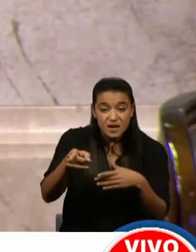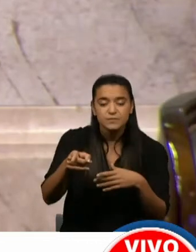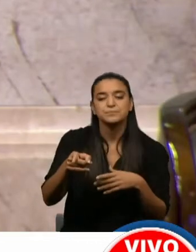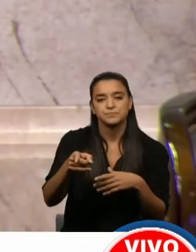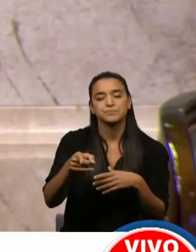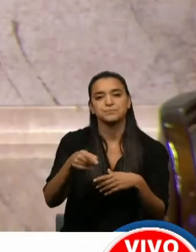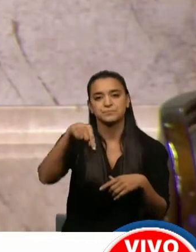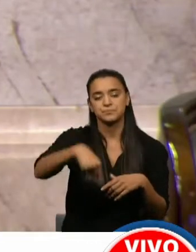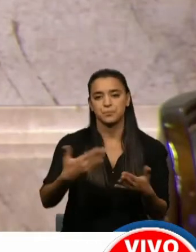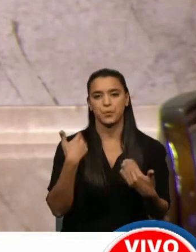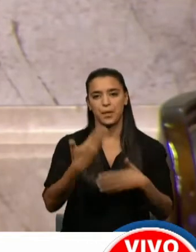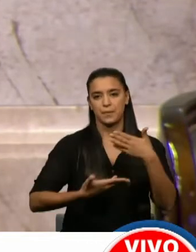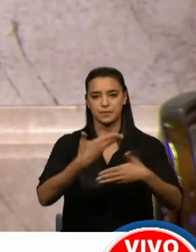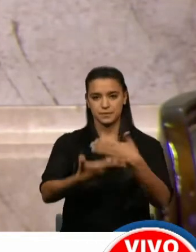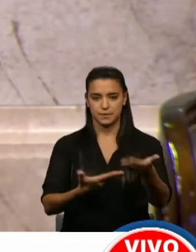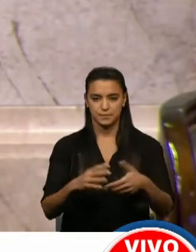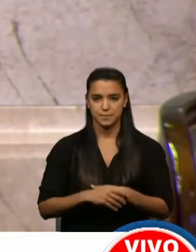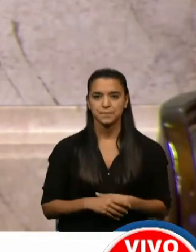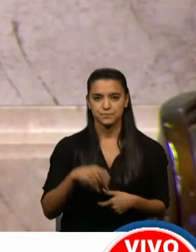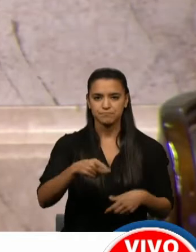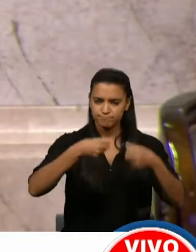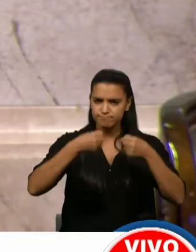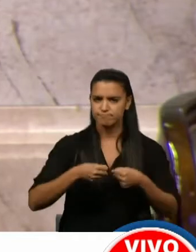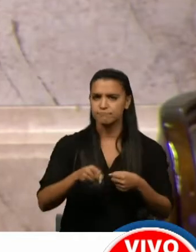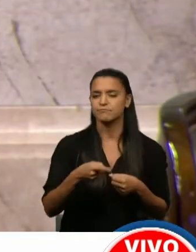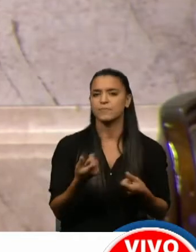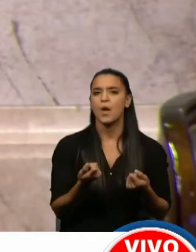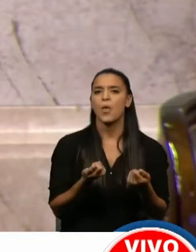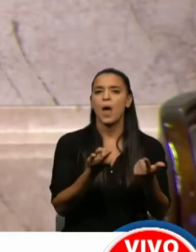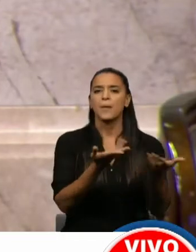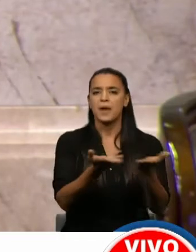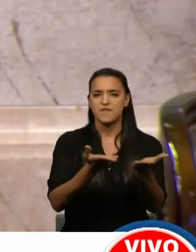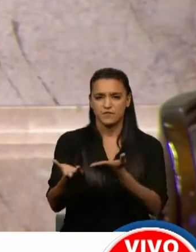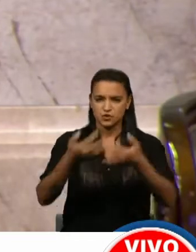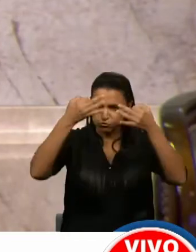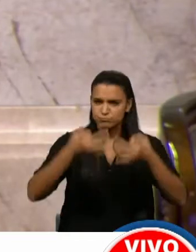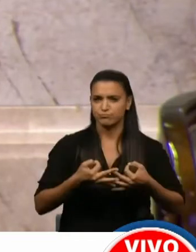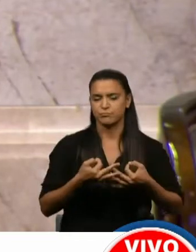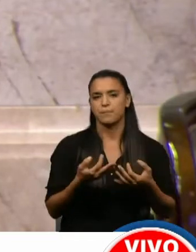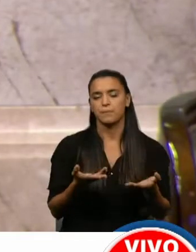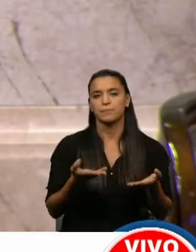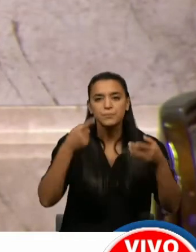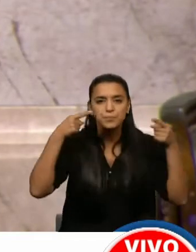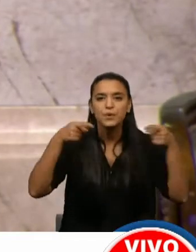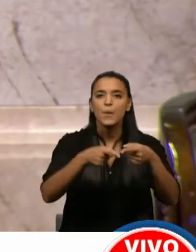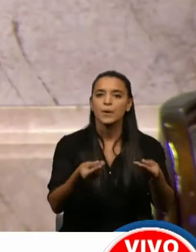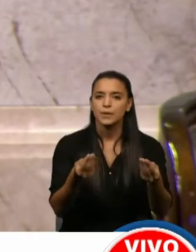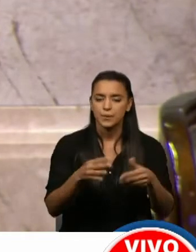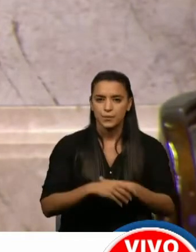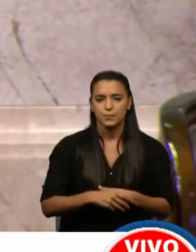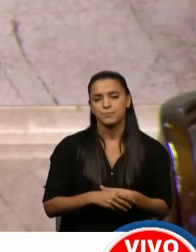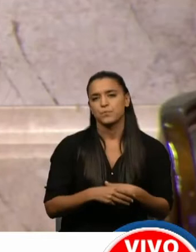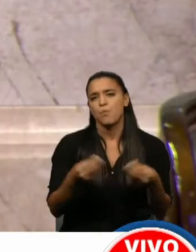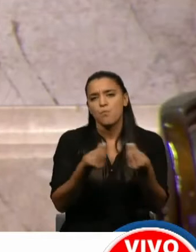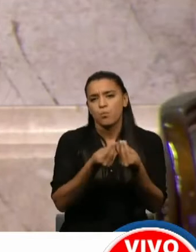se puede avanzar hacia la consolidación de un beneficio concreto que está destinado a un